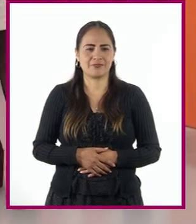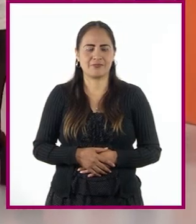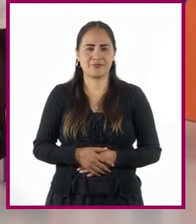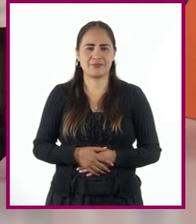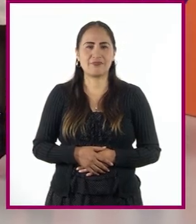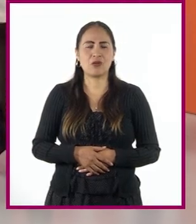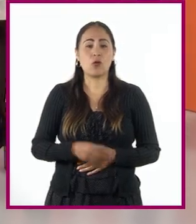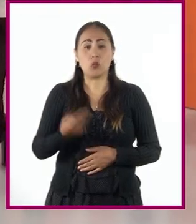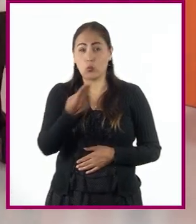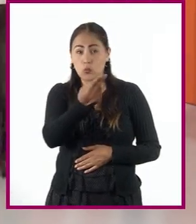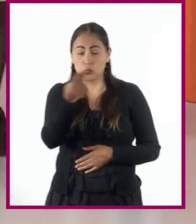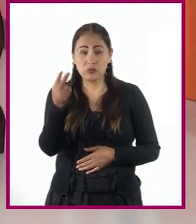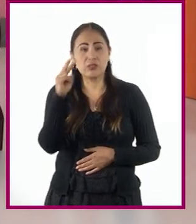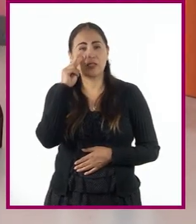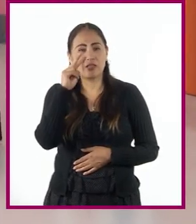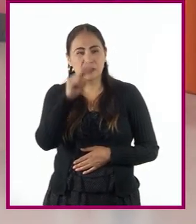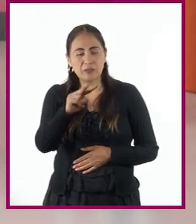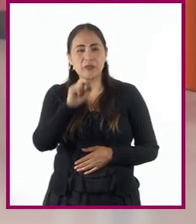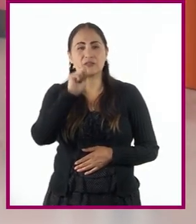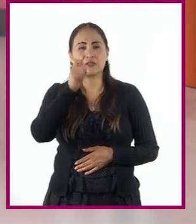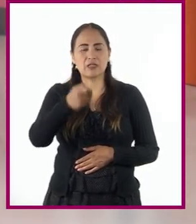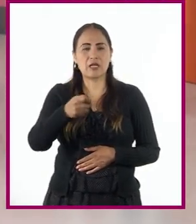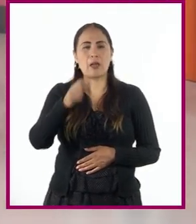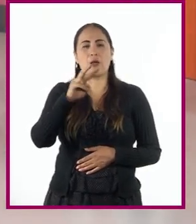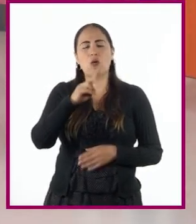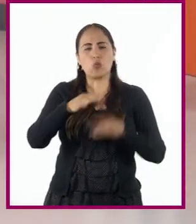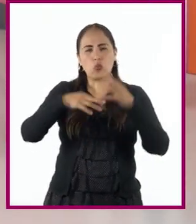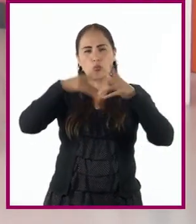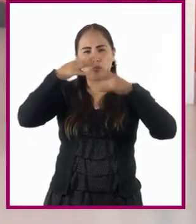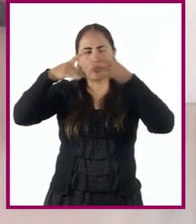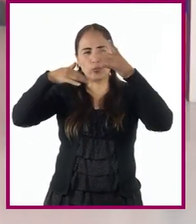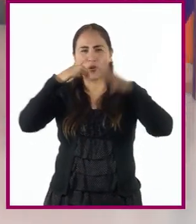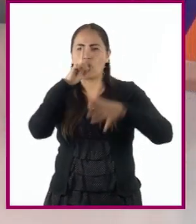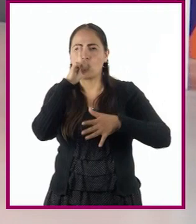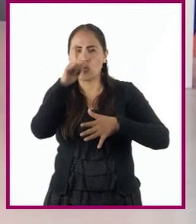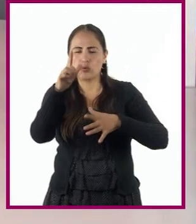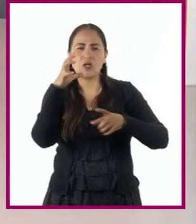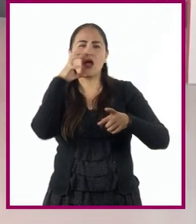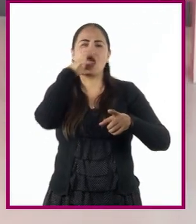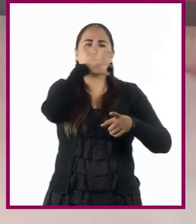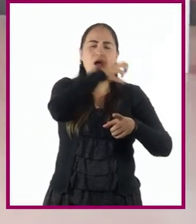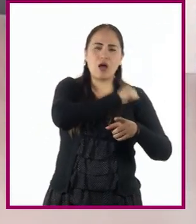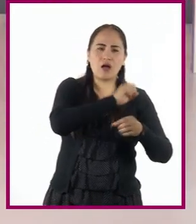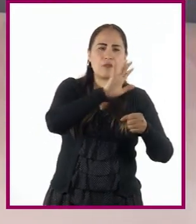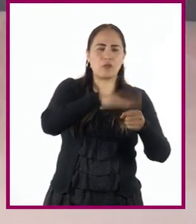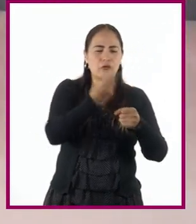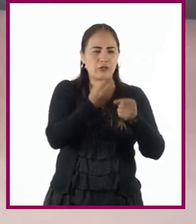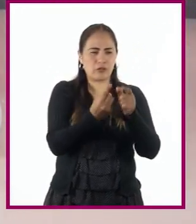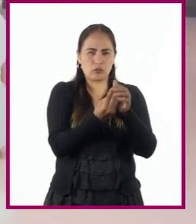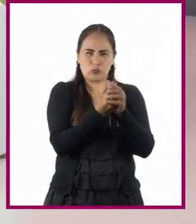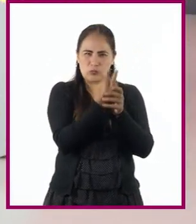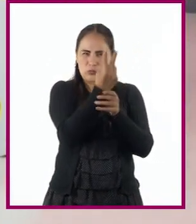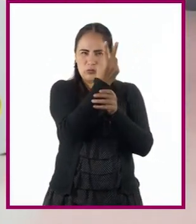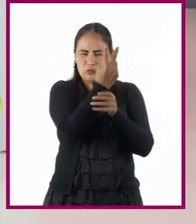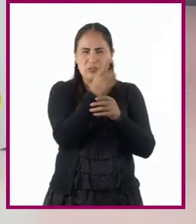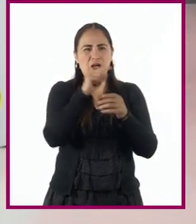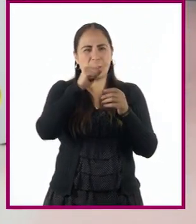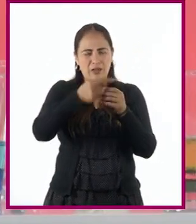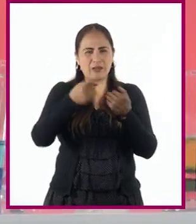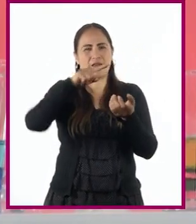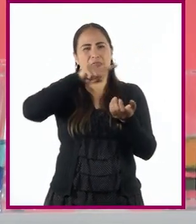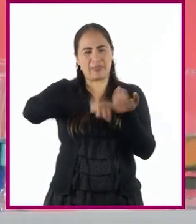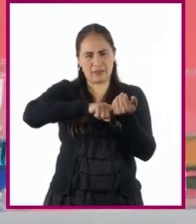Lo que observamos fue desprendimiento de vapor, luz y calor, ya que la bengala consta de una sustancia oxidante,